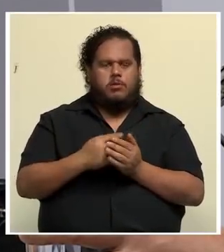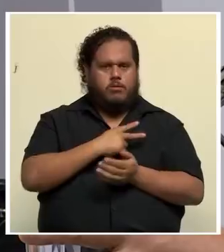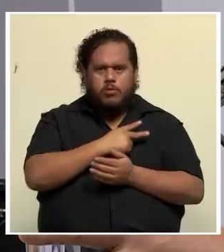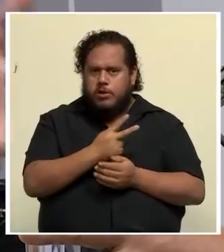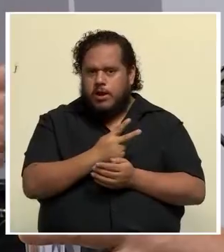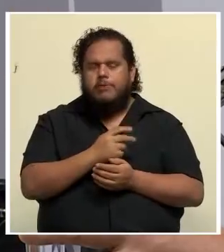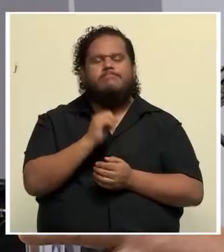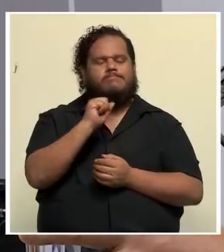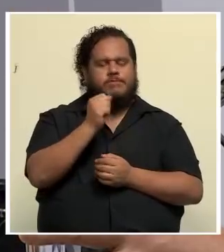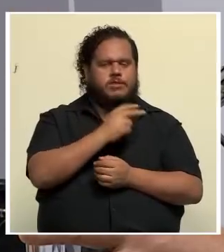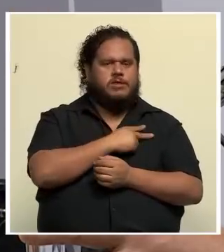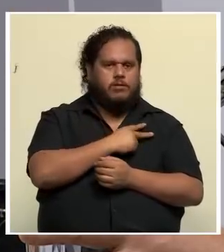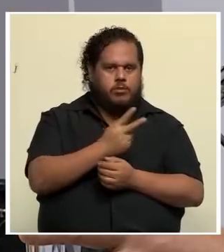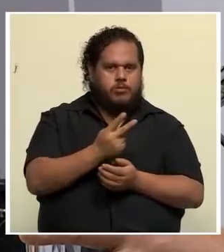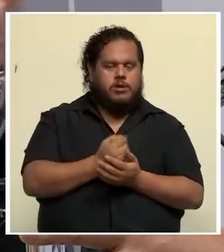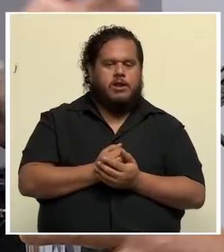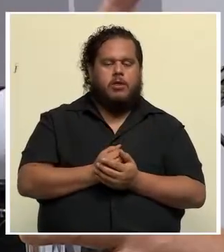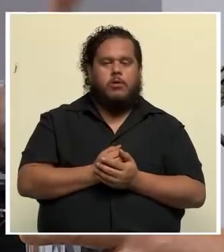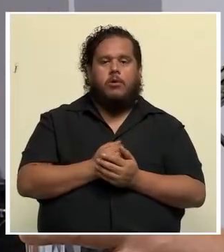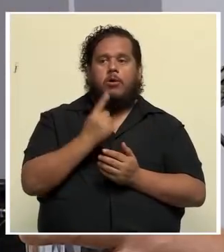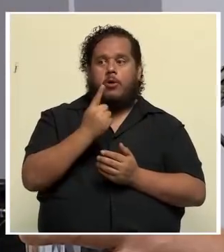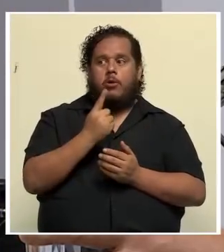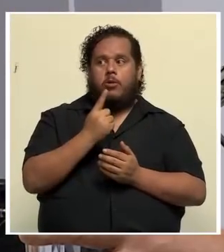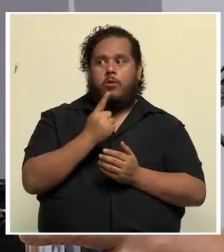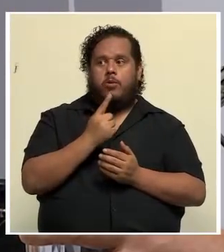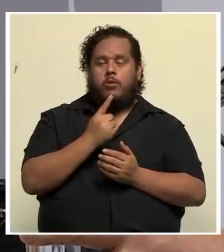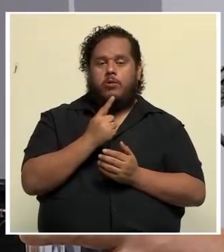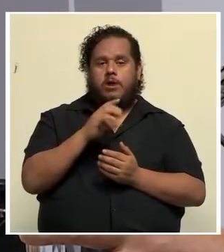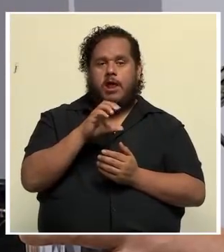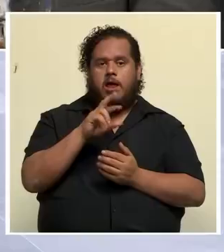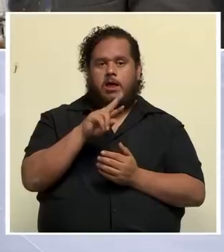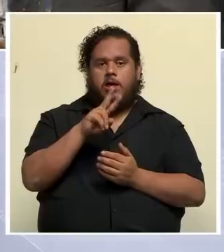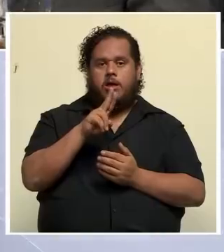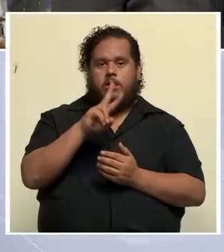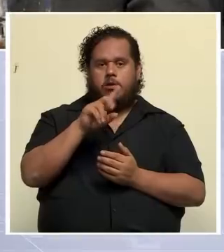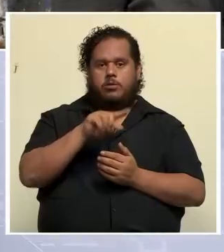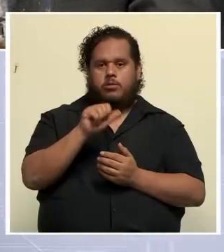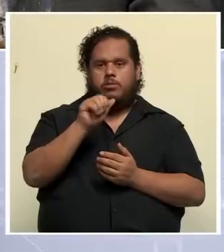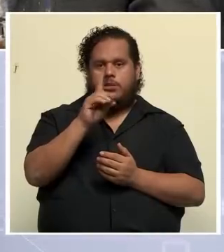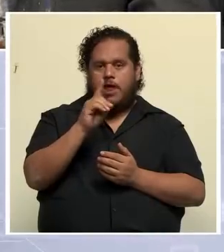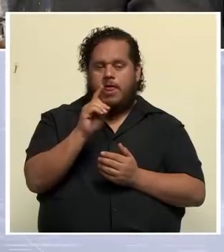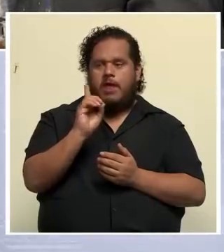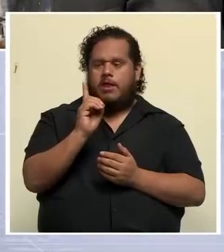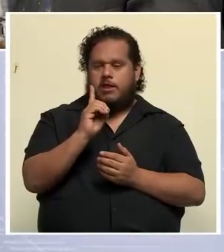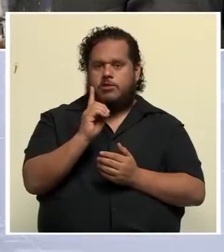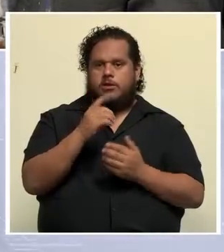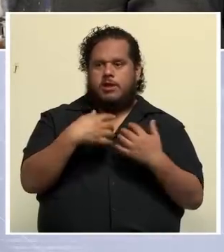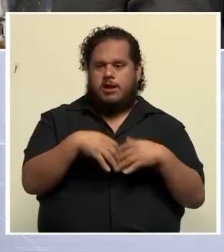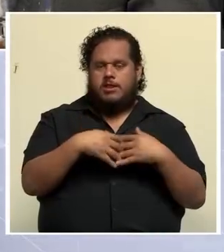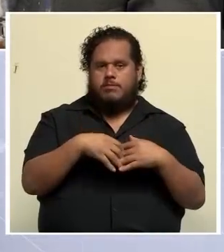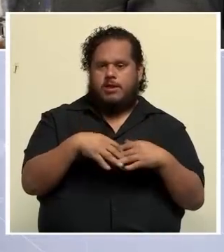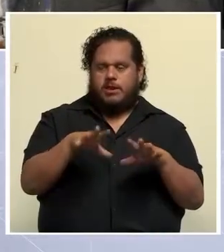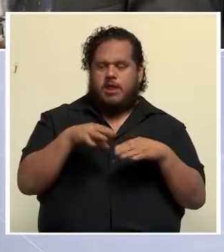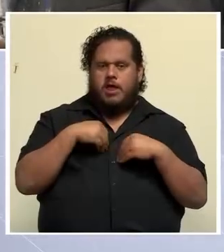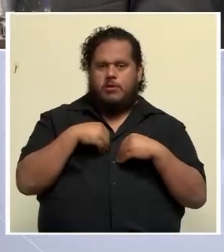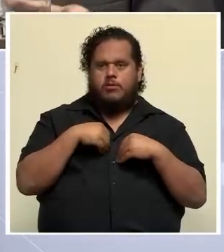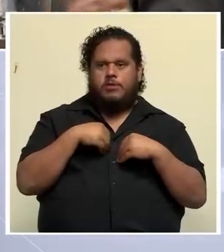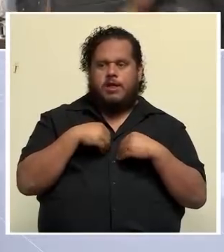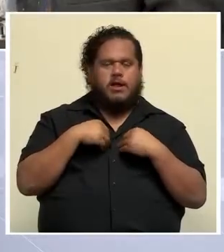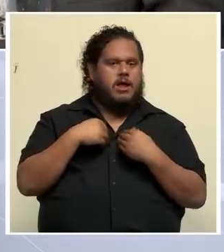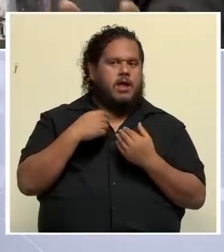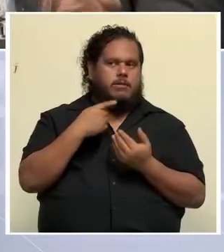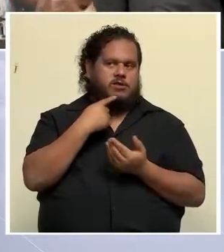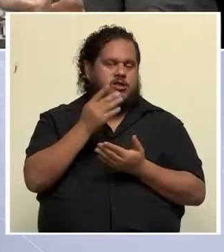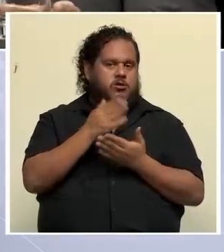Sí, voluntariado. Una cruzada es donde las empresas adoptan, por decirlo de alguna